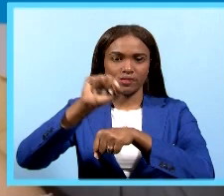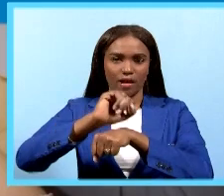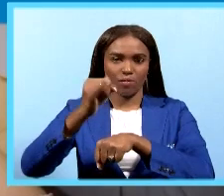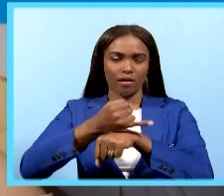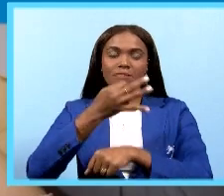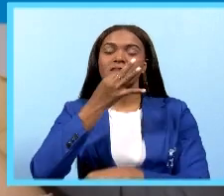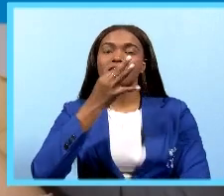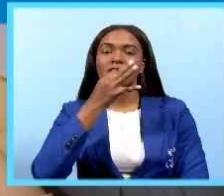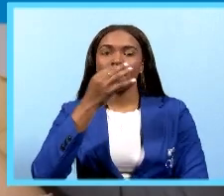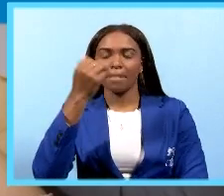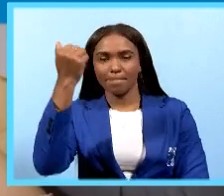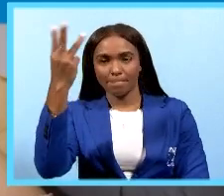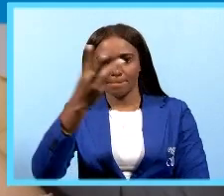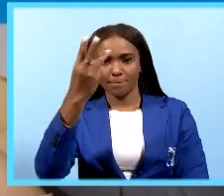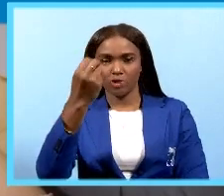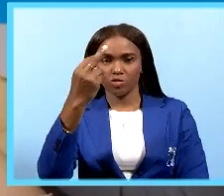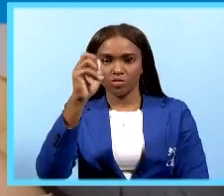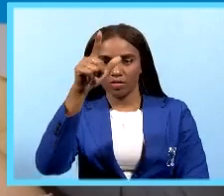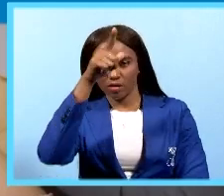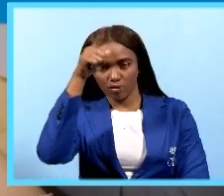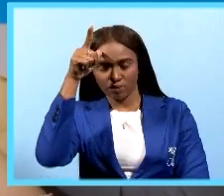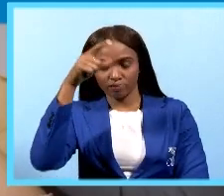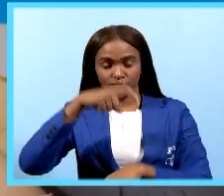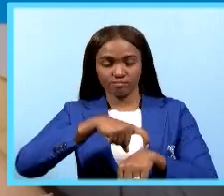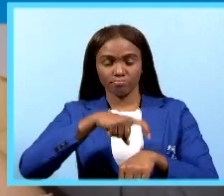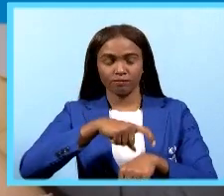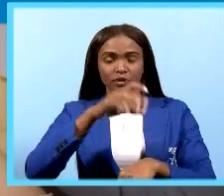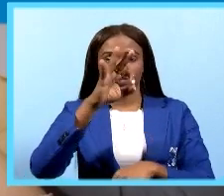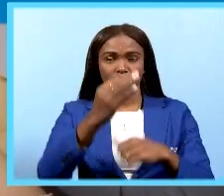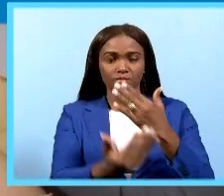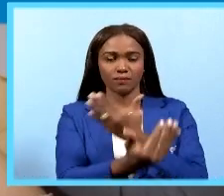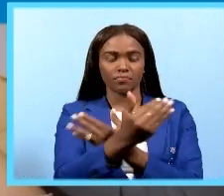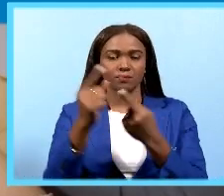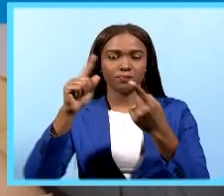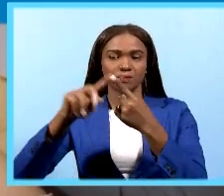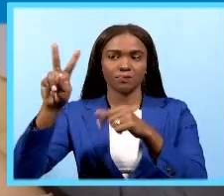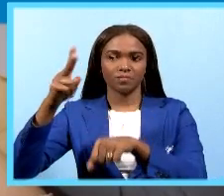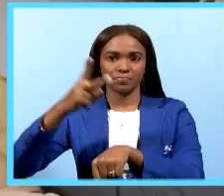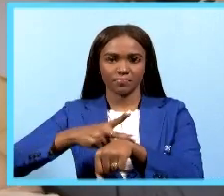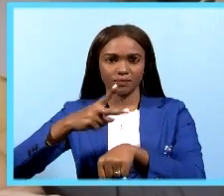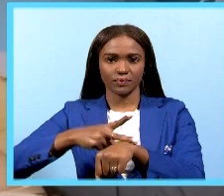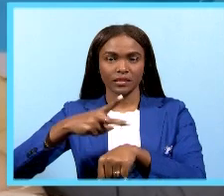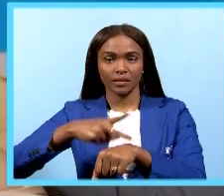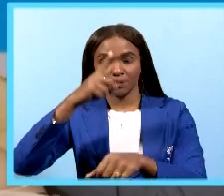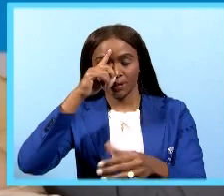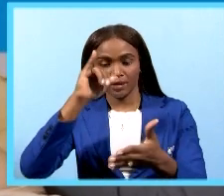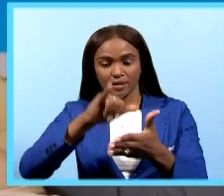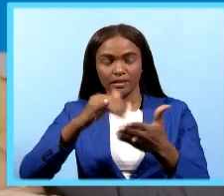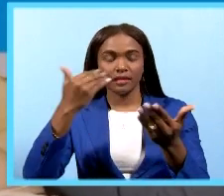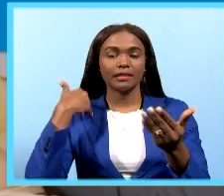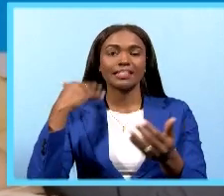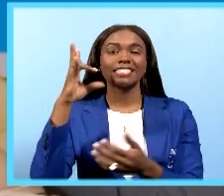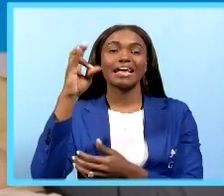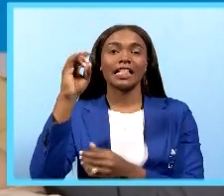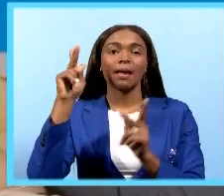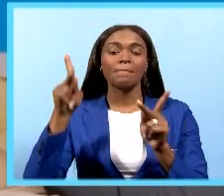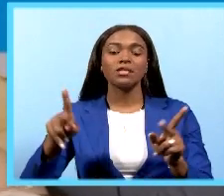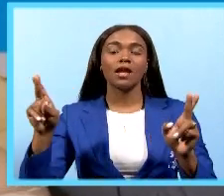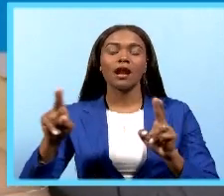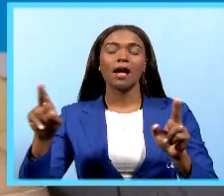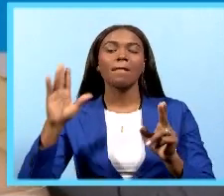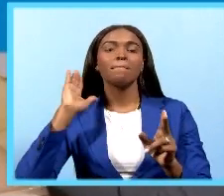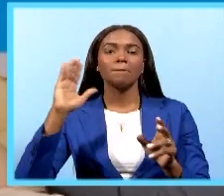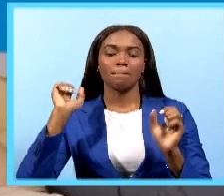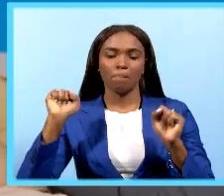miércoles 12 de julio. El horario es de 9 de la mañana a 2 de la tarde. Para esta feria hay 70 vacantes disponibles,